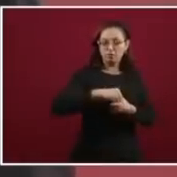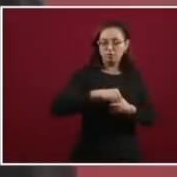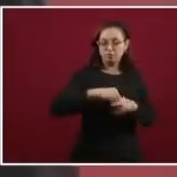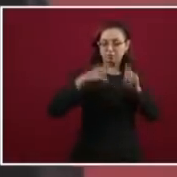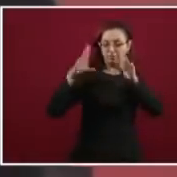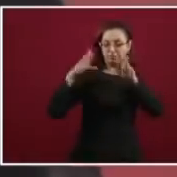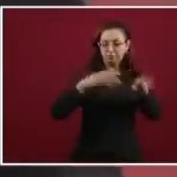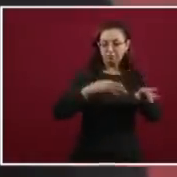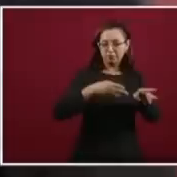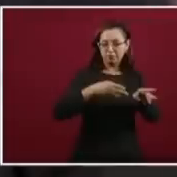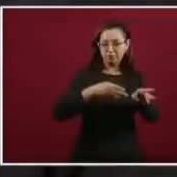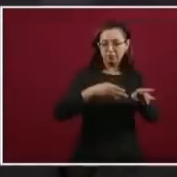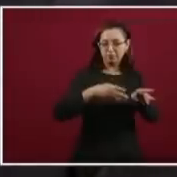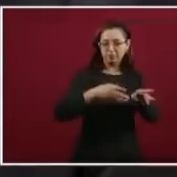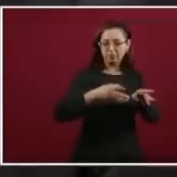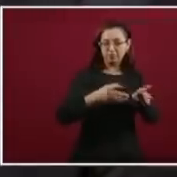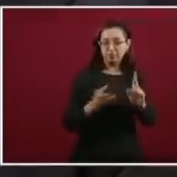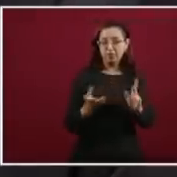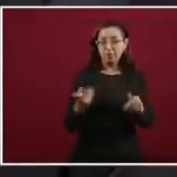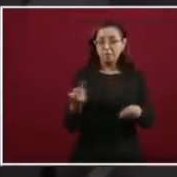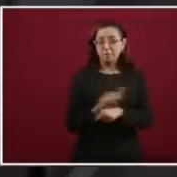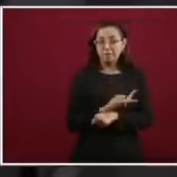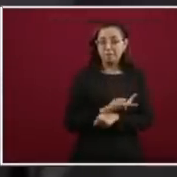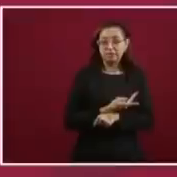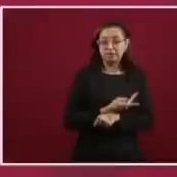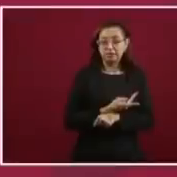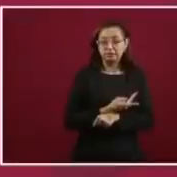y se dejó el tema de la familia